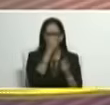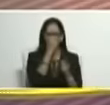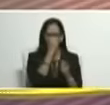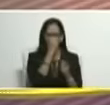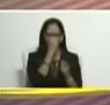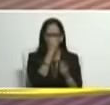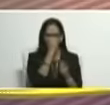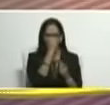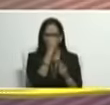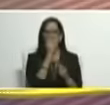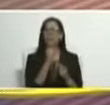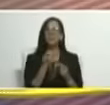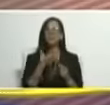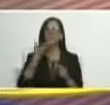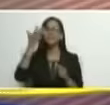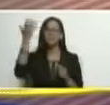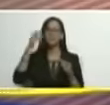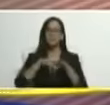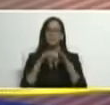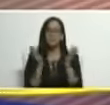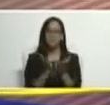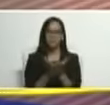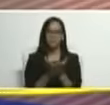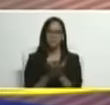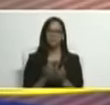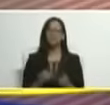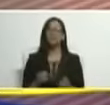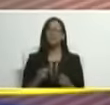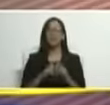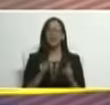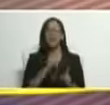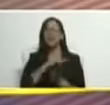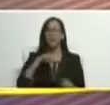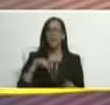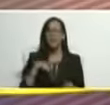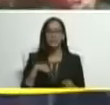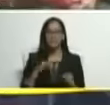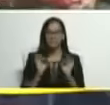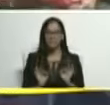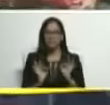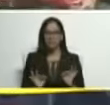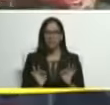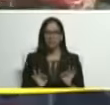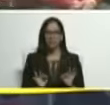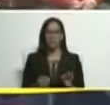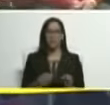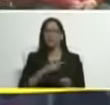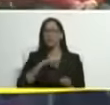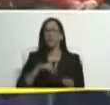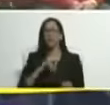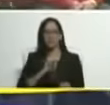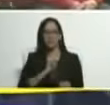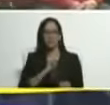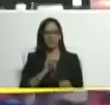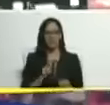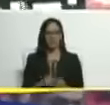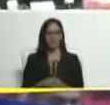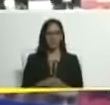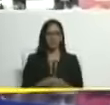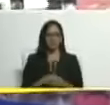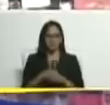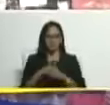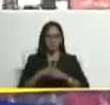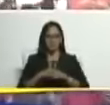espiritualidad universal, la espiritualidad cristiana, pero es nuestra específica, es nuestra identidad.